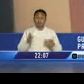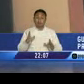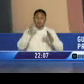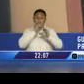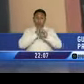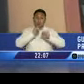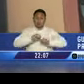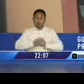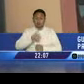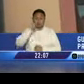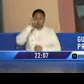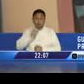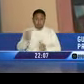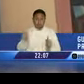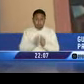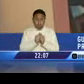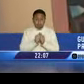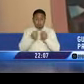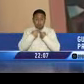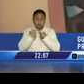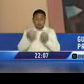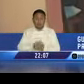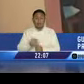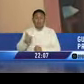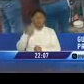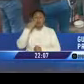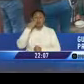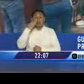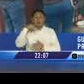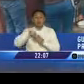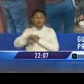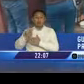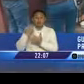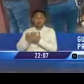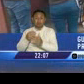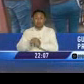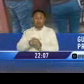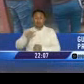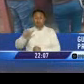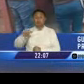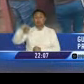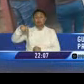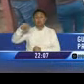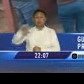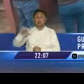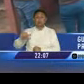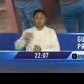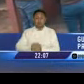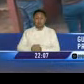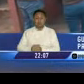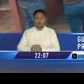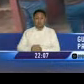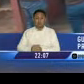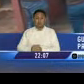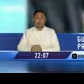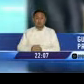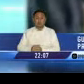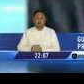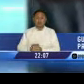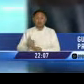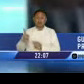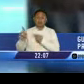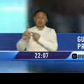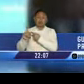la Fiscalía General del Estado informó que se dictó prisión preventiva para Ana Cristina luego de la formulación de cargos realizada como